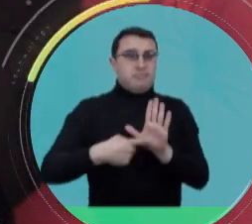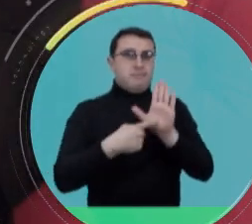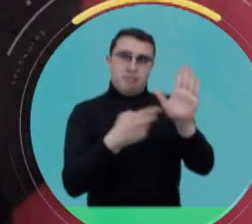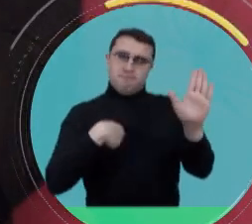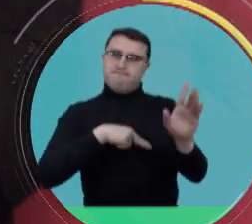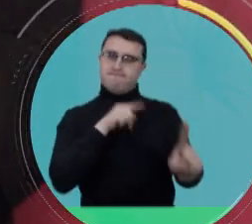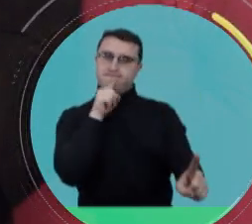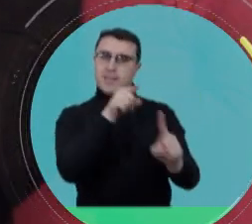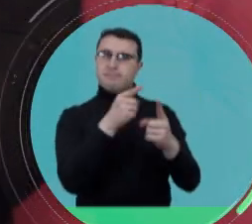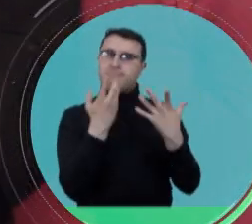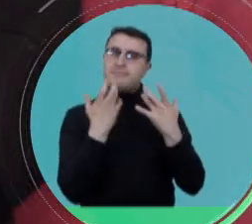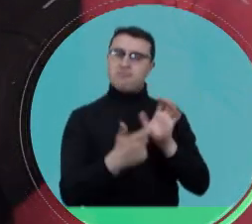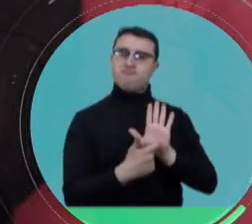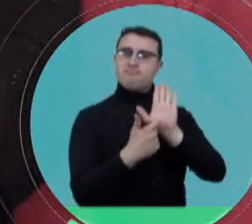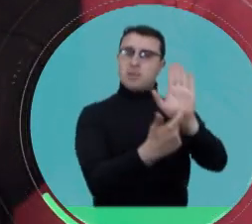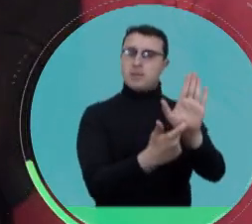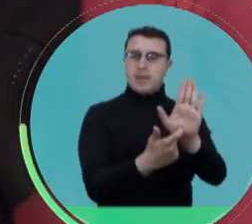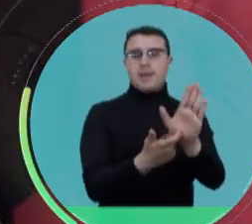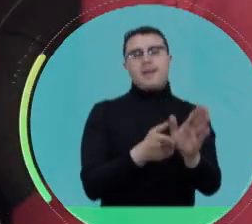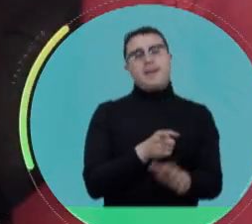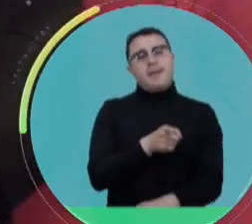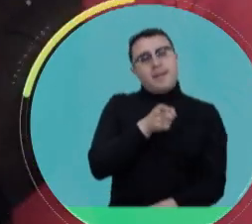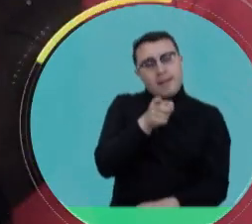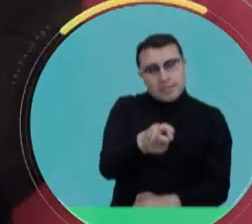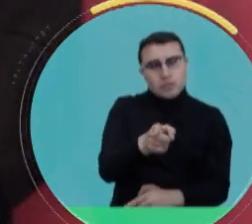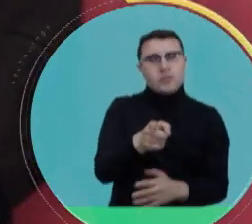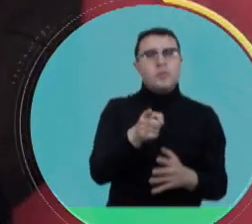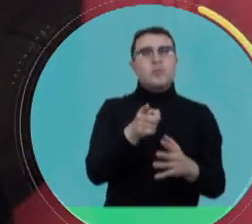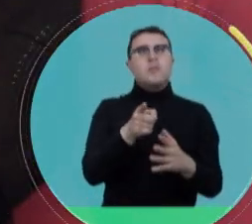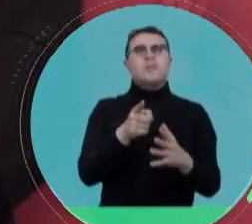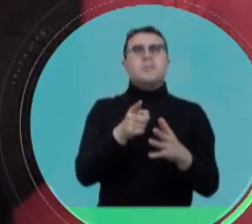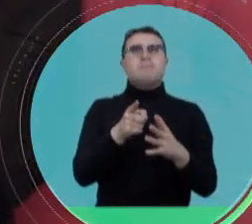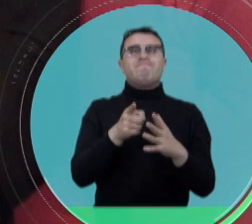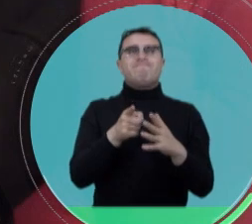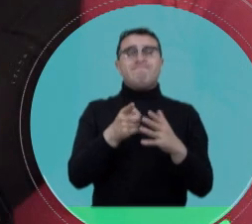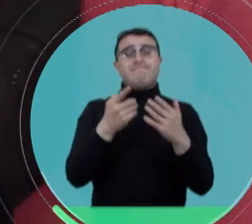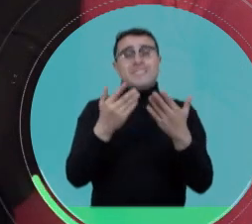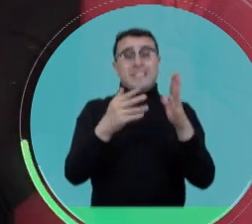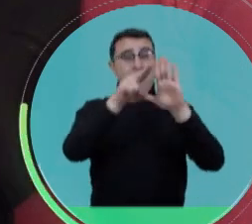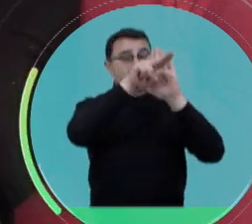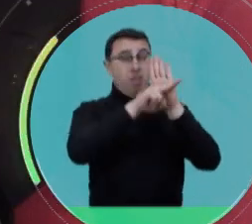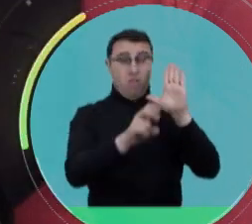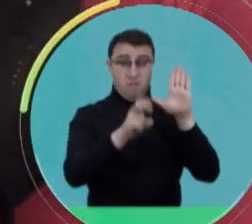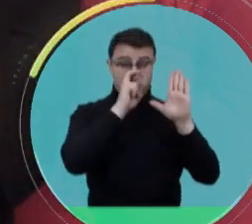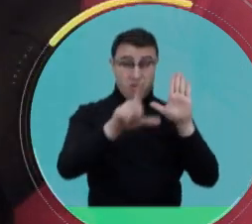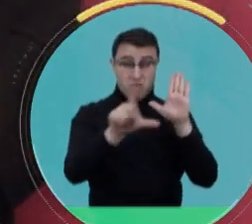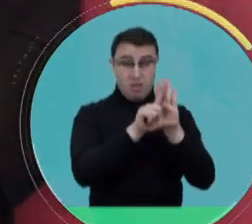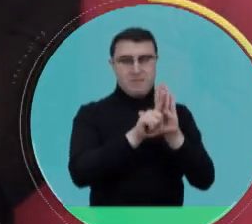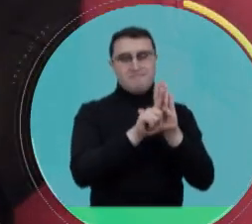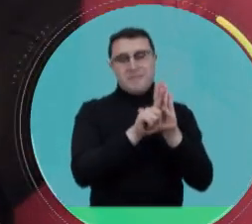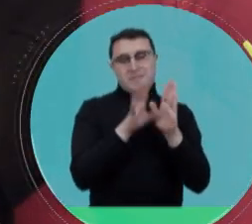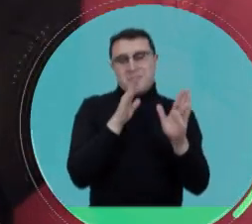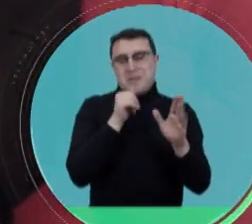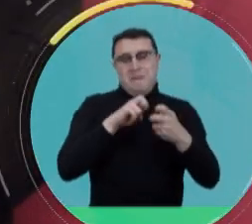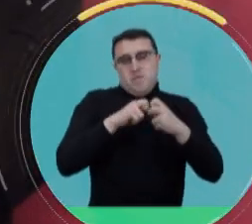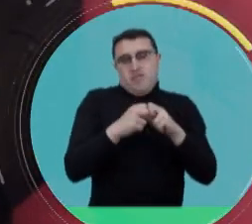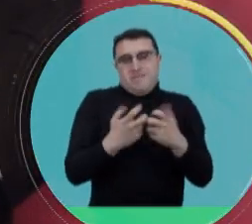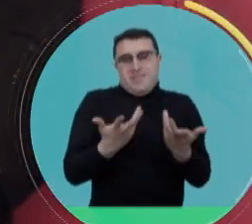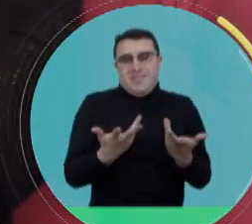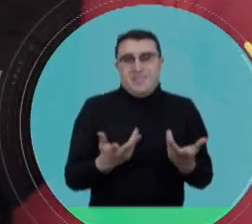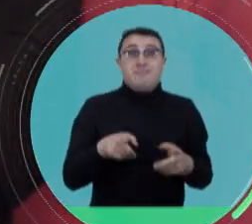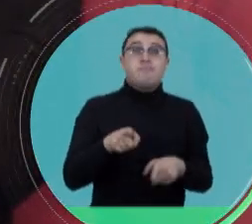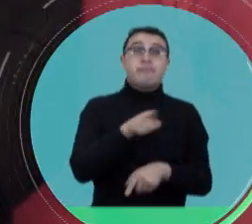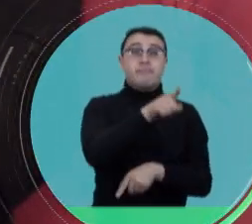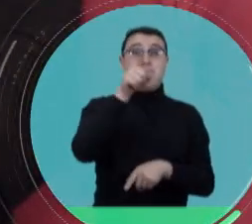la región eh que es lo que nos interesa a nosotros Entonces es eso es un eso es un un Problema quizás por que